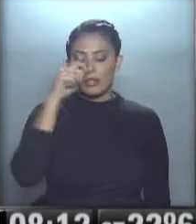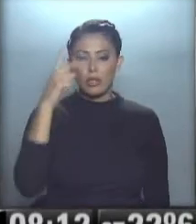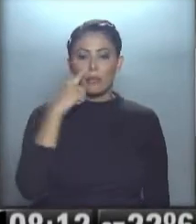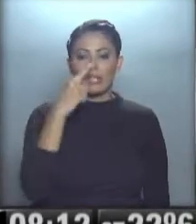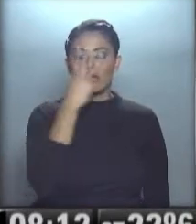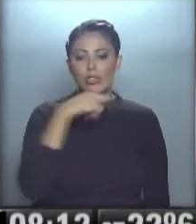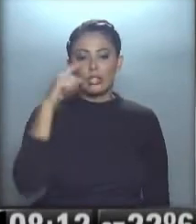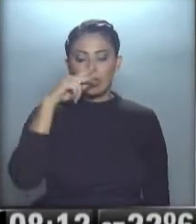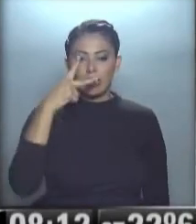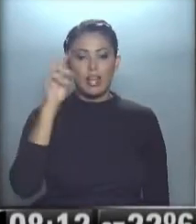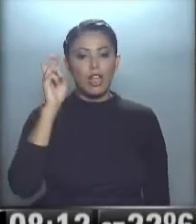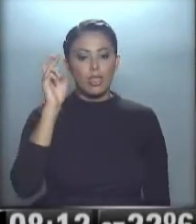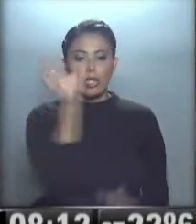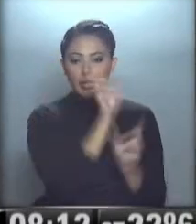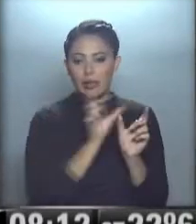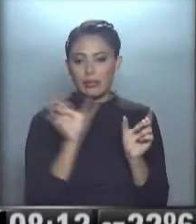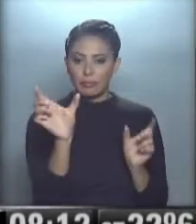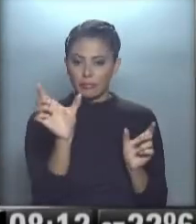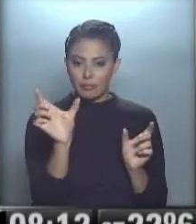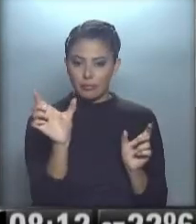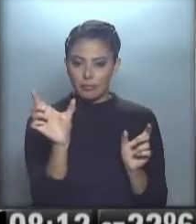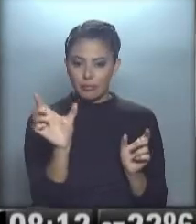122.273 dólares efectivamente constituyeron